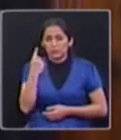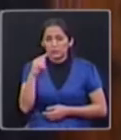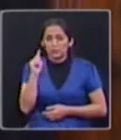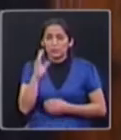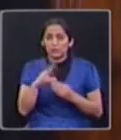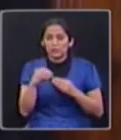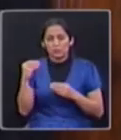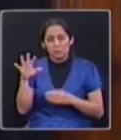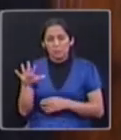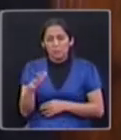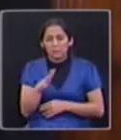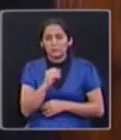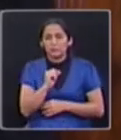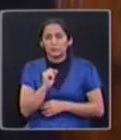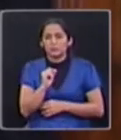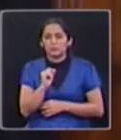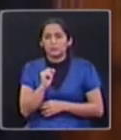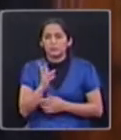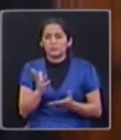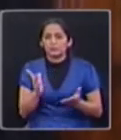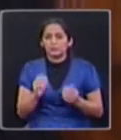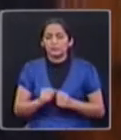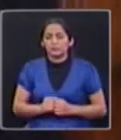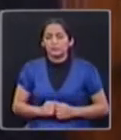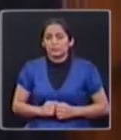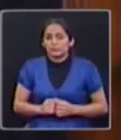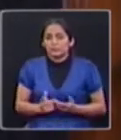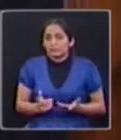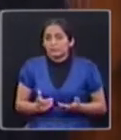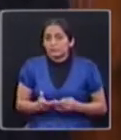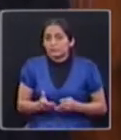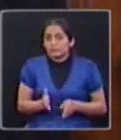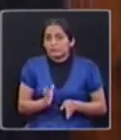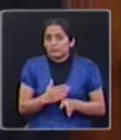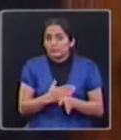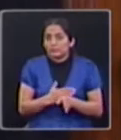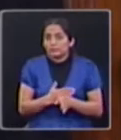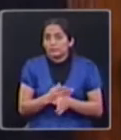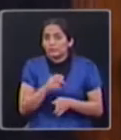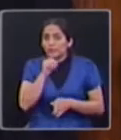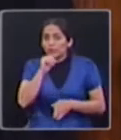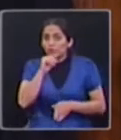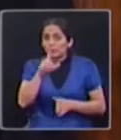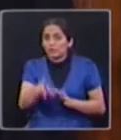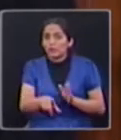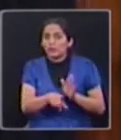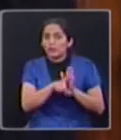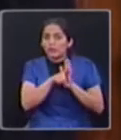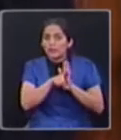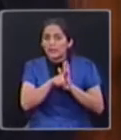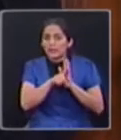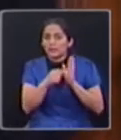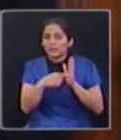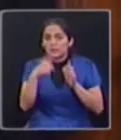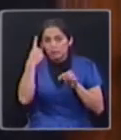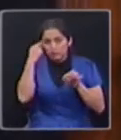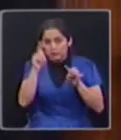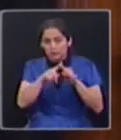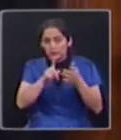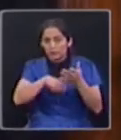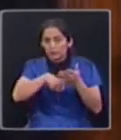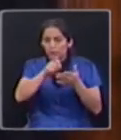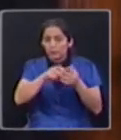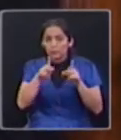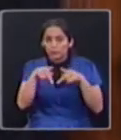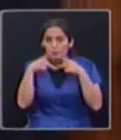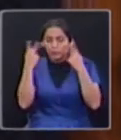casi 3 millones de dólares han sido contratados y adquiridos sin acogerse a lo que establece la Ley de Contratación Pública y, claro, el Servicio Nacional de